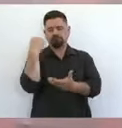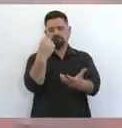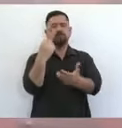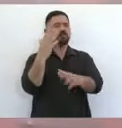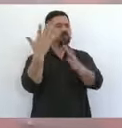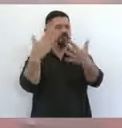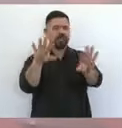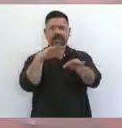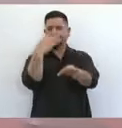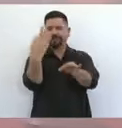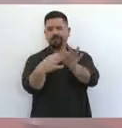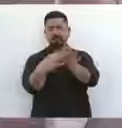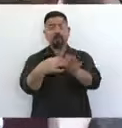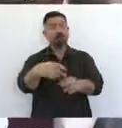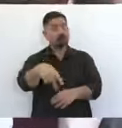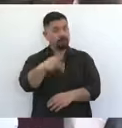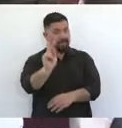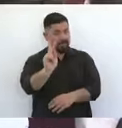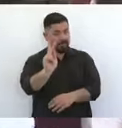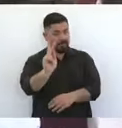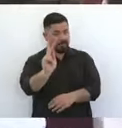pero necesitamos